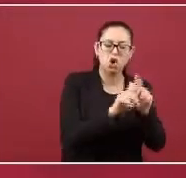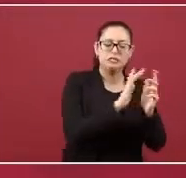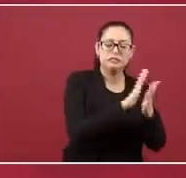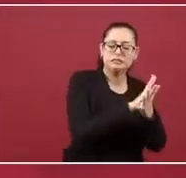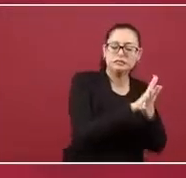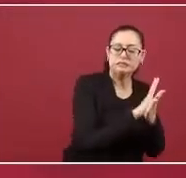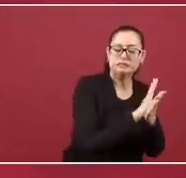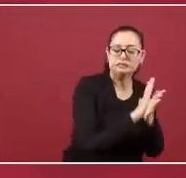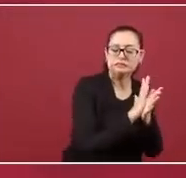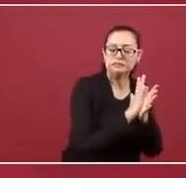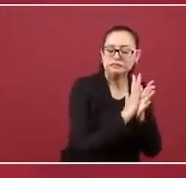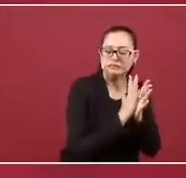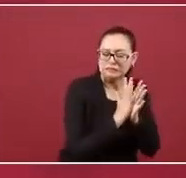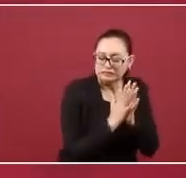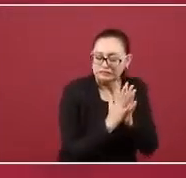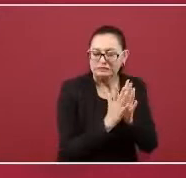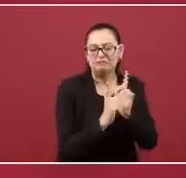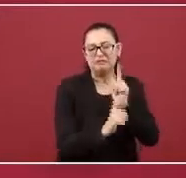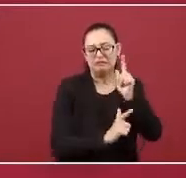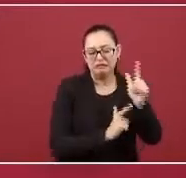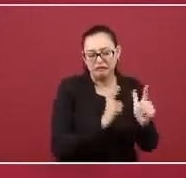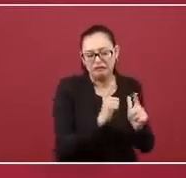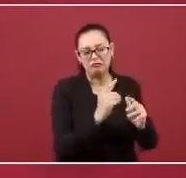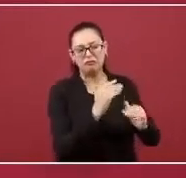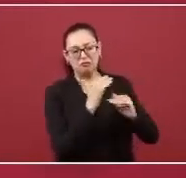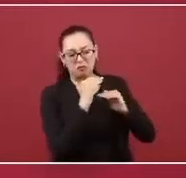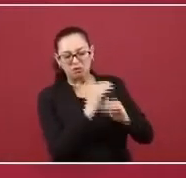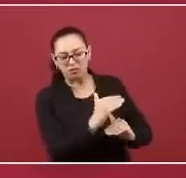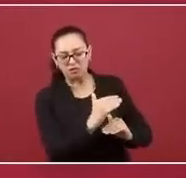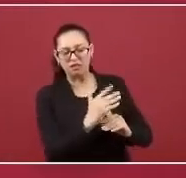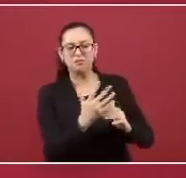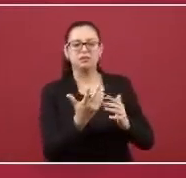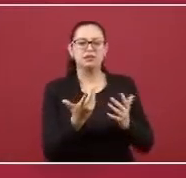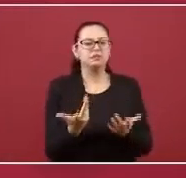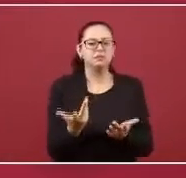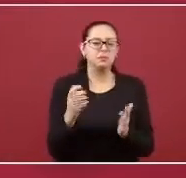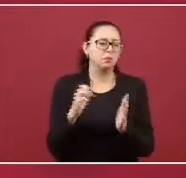Pero habían limitaciones. Por ejemplo,